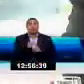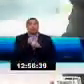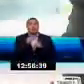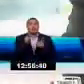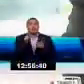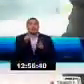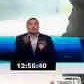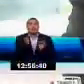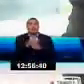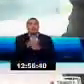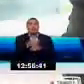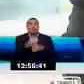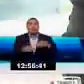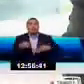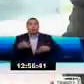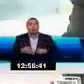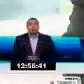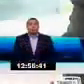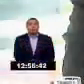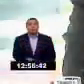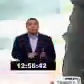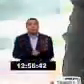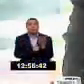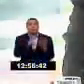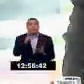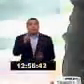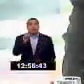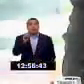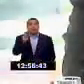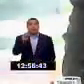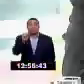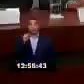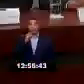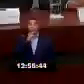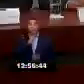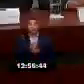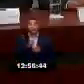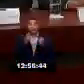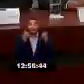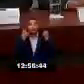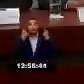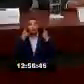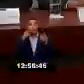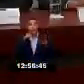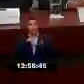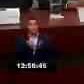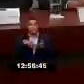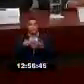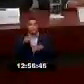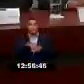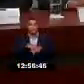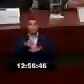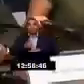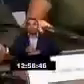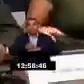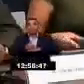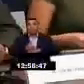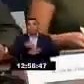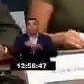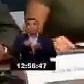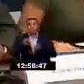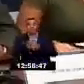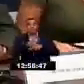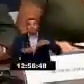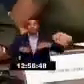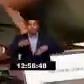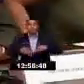información que nos acaba de proporcionar la señora ministra Romo es sorprendente. Este llamado generó reacciones en las autoridades del Consejo